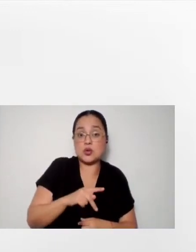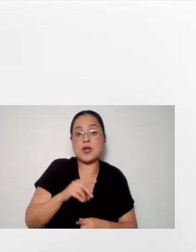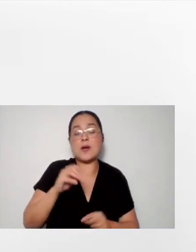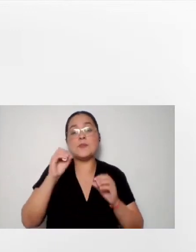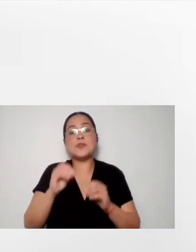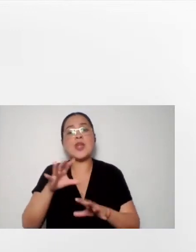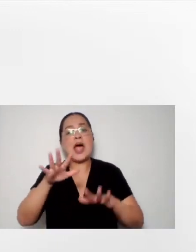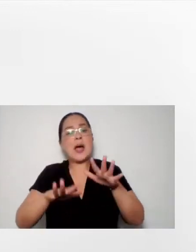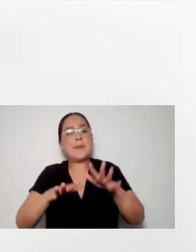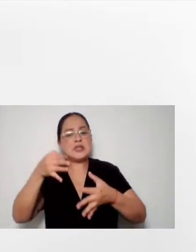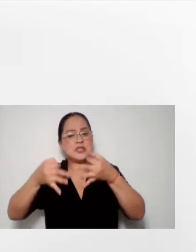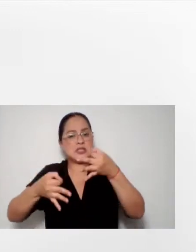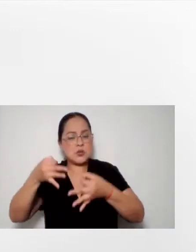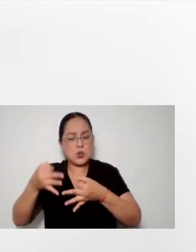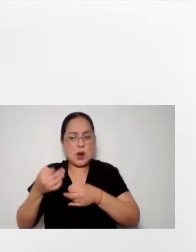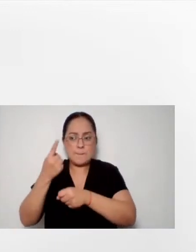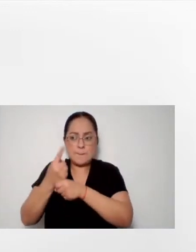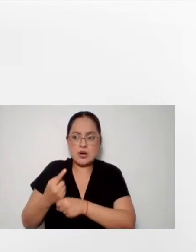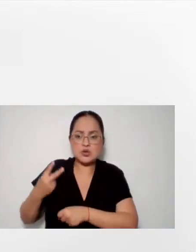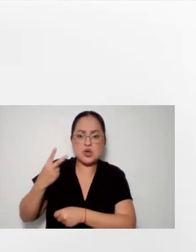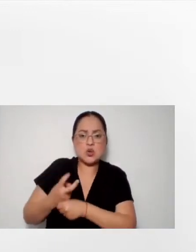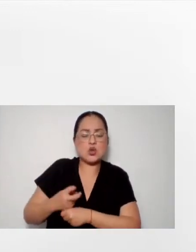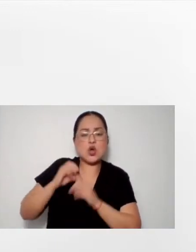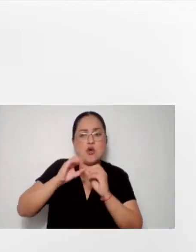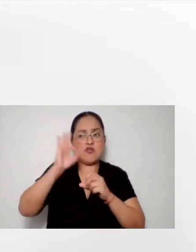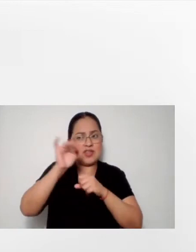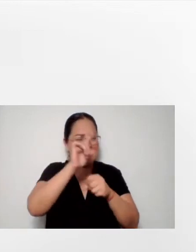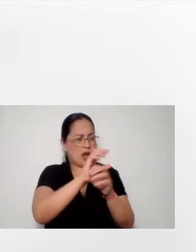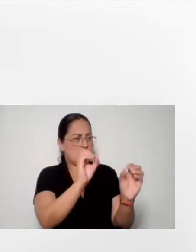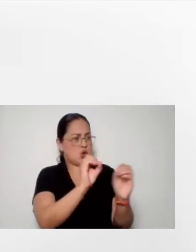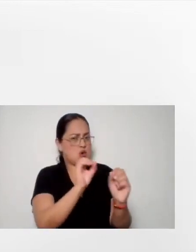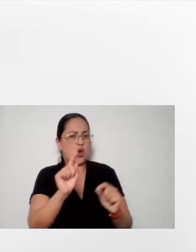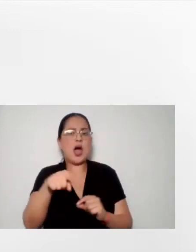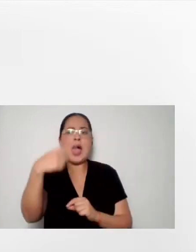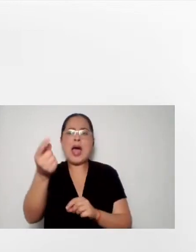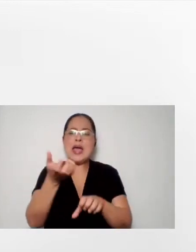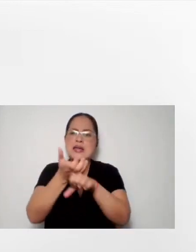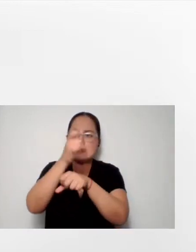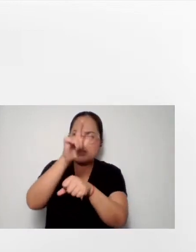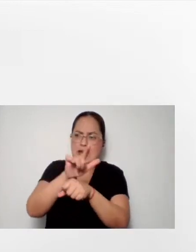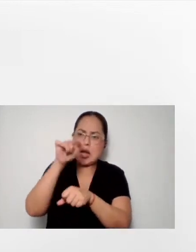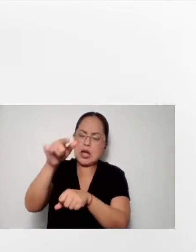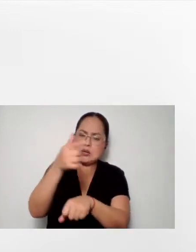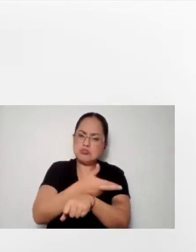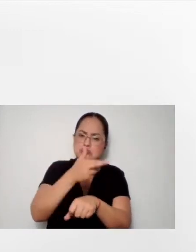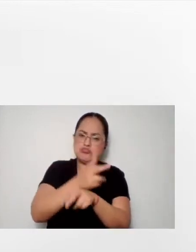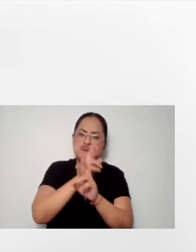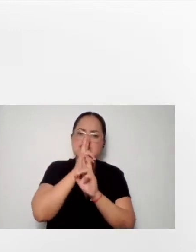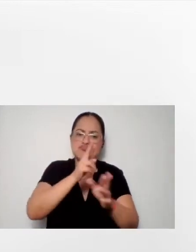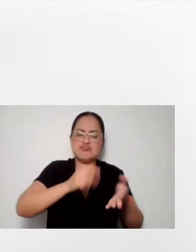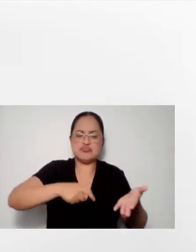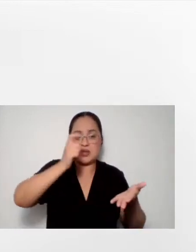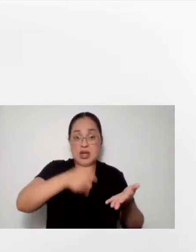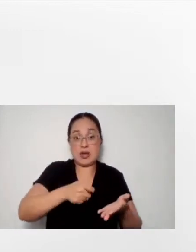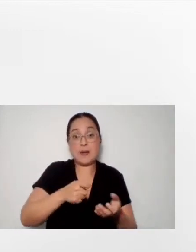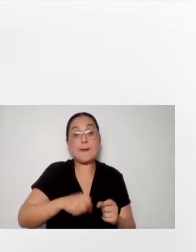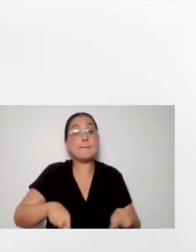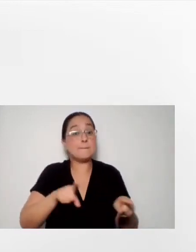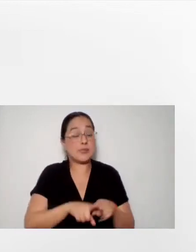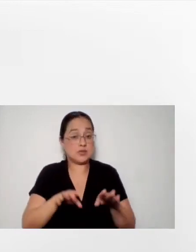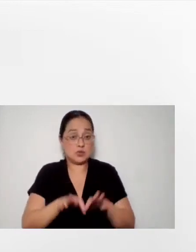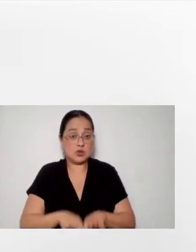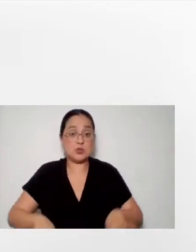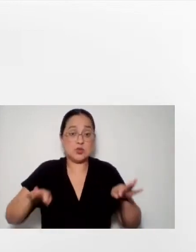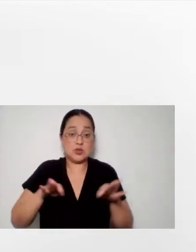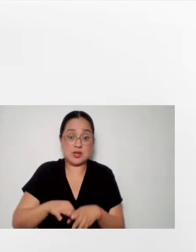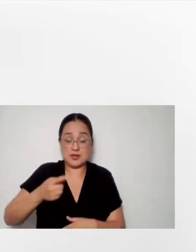segunda instancia y no lleguen a tribunales federales, sino que se queden en instancias locales, ¿no? Y eso también es como importante que se